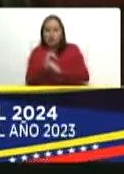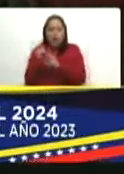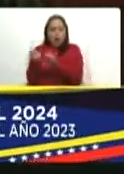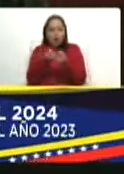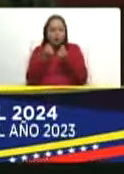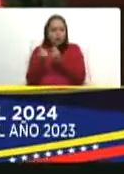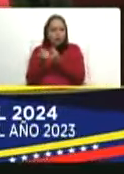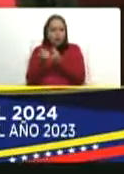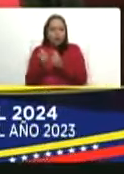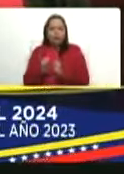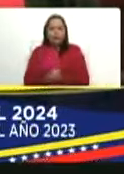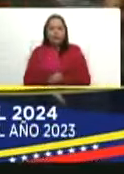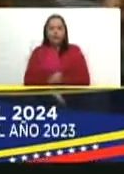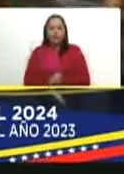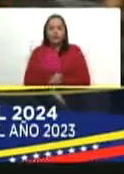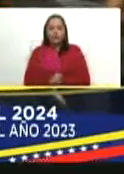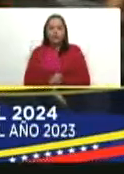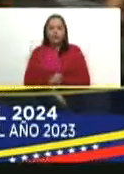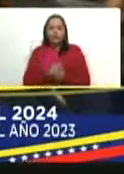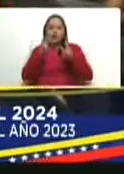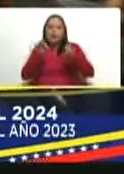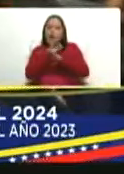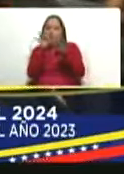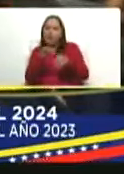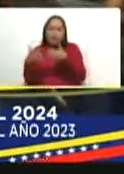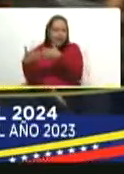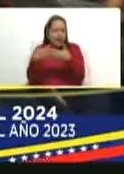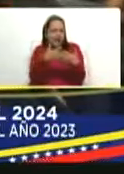atlánticos. Esta nueva forma de guerra,